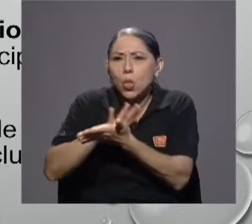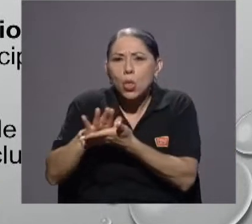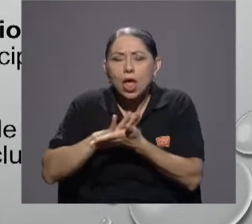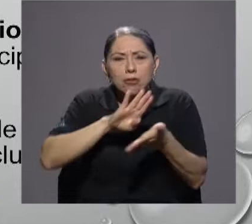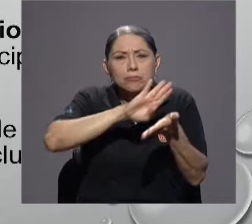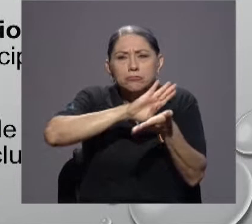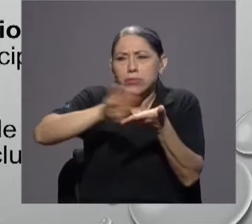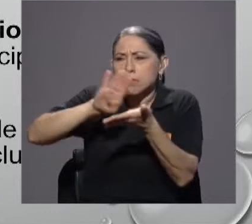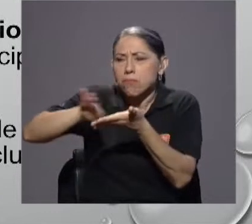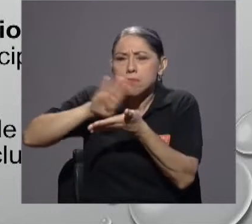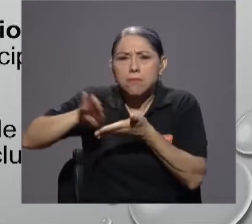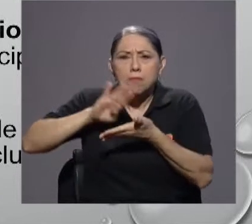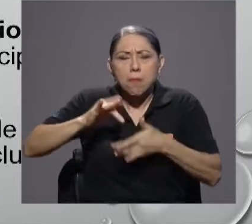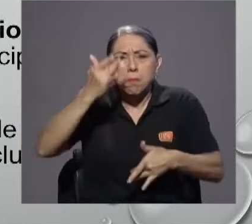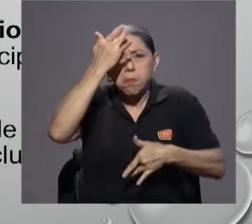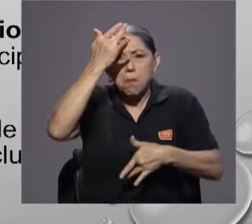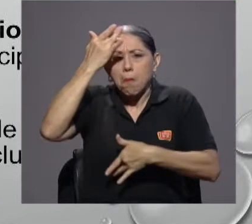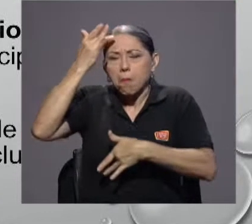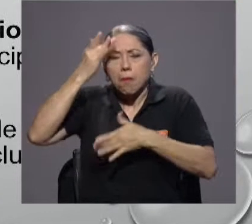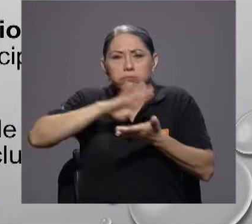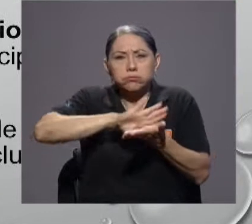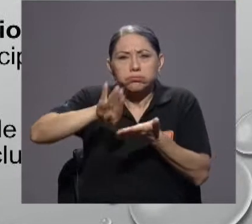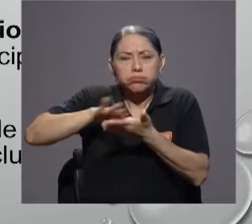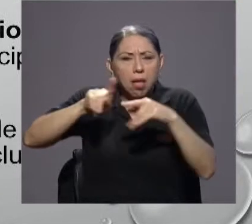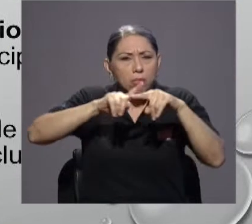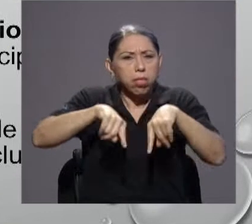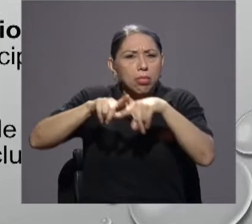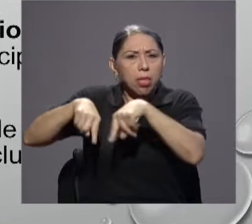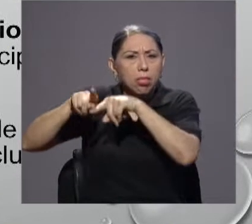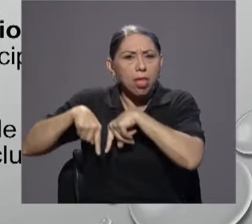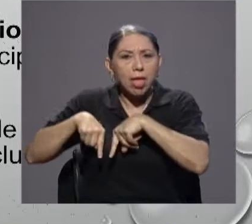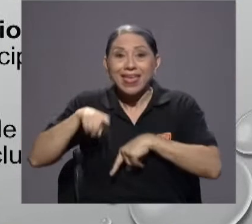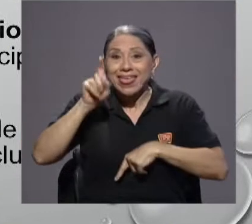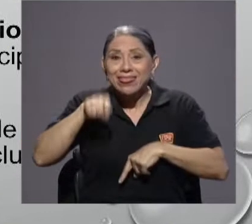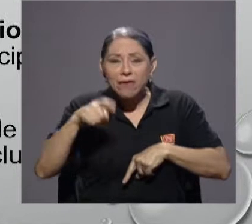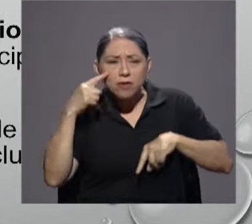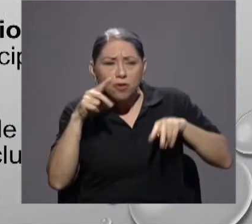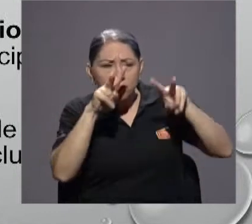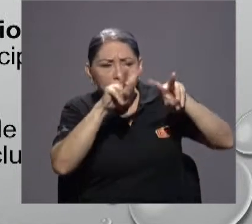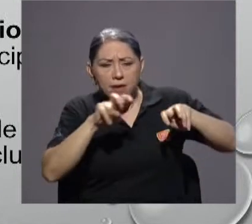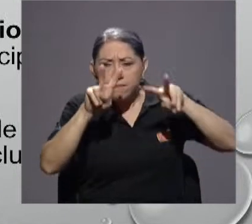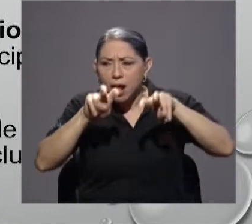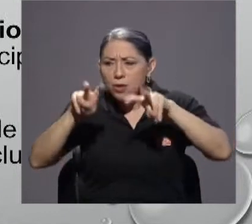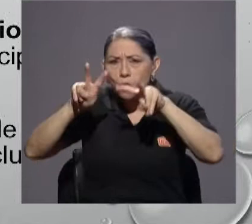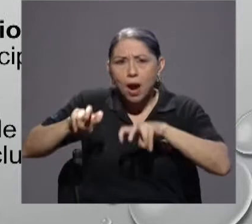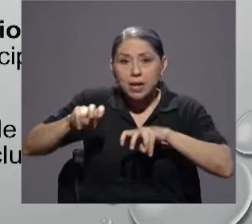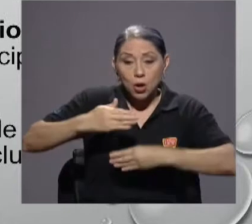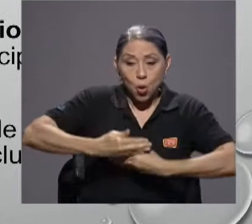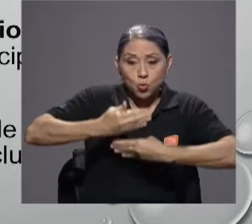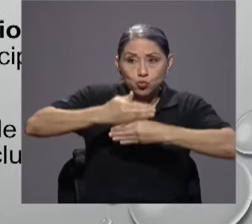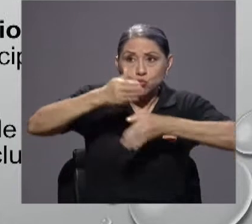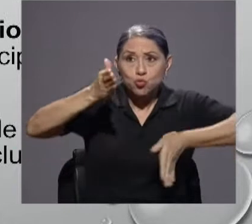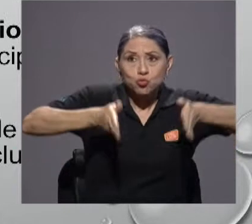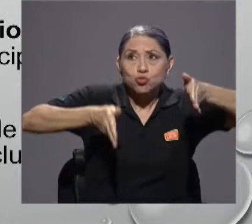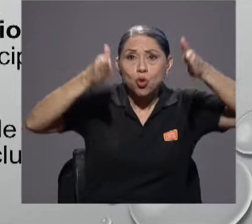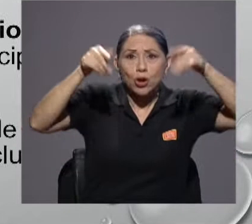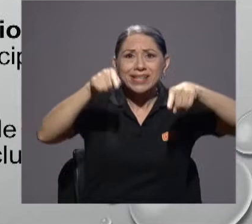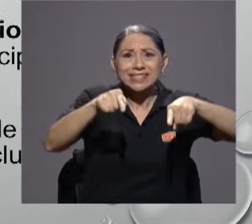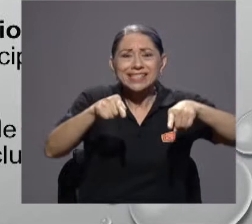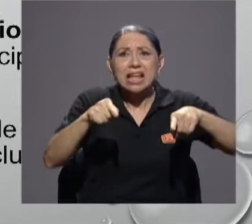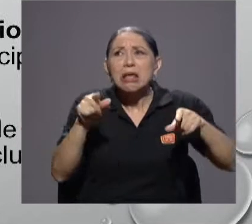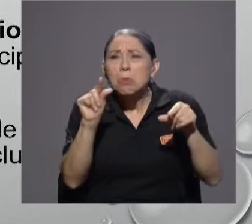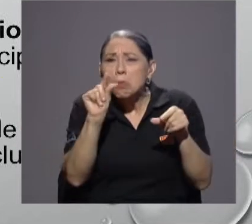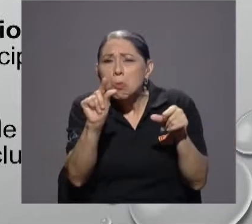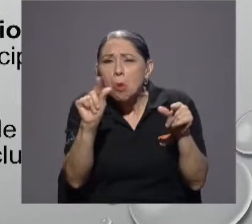¿verdad? Entonces, en ese sentido, hay que evaluar todas las construcciones que tienen poca ventilación, que si ya se están construyendo